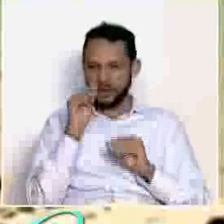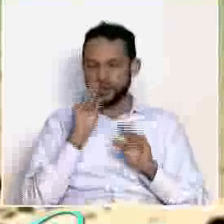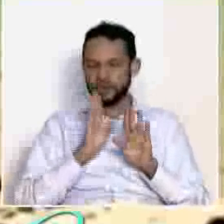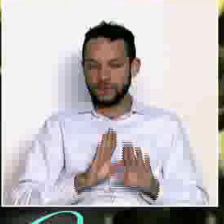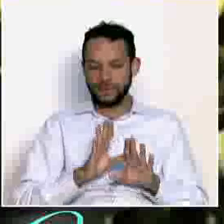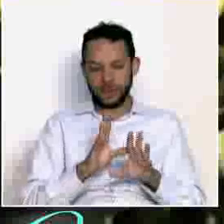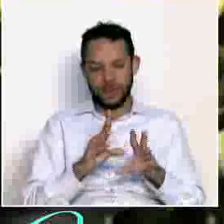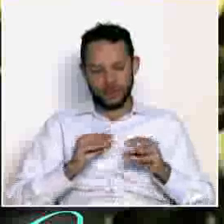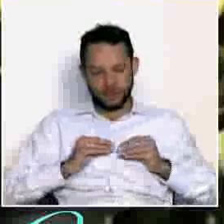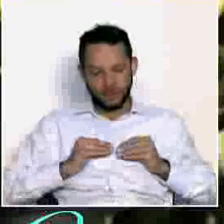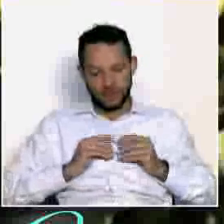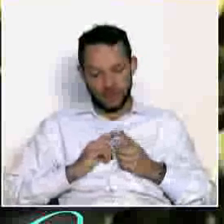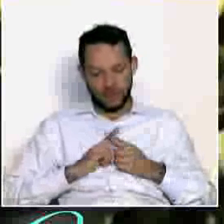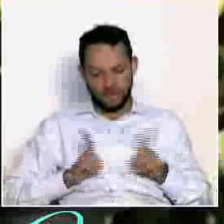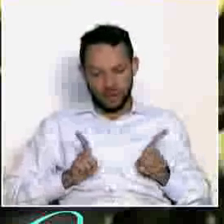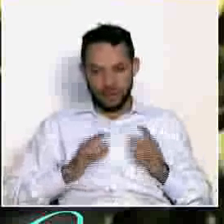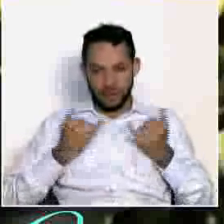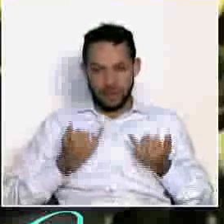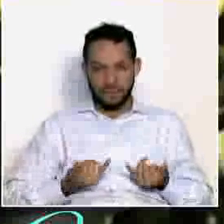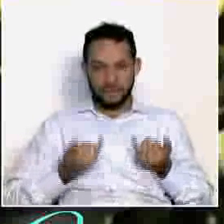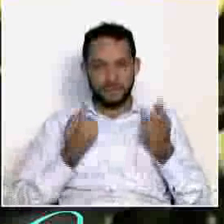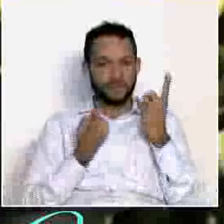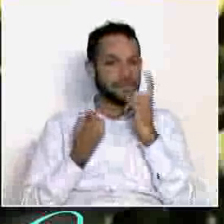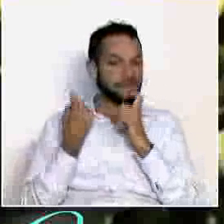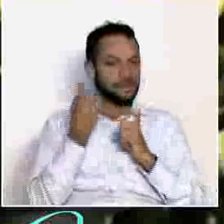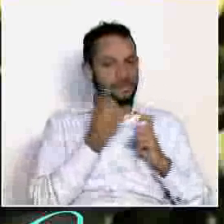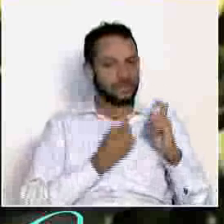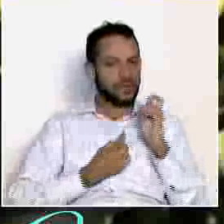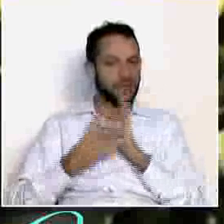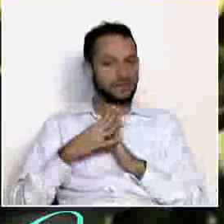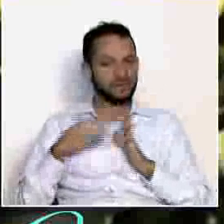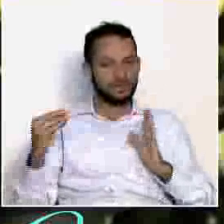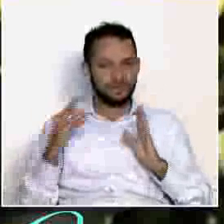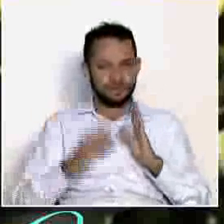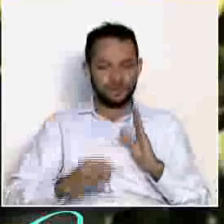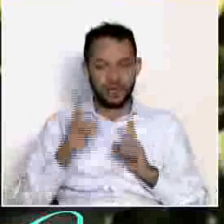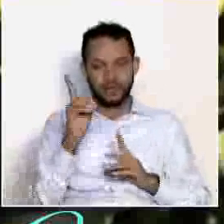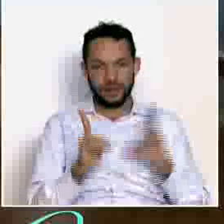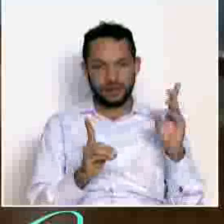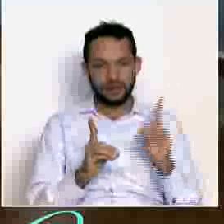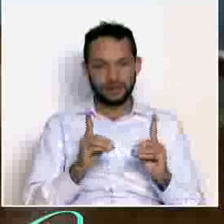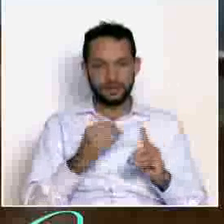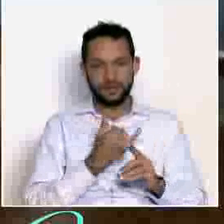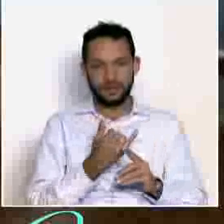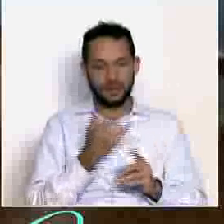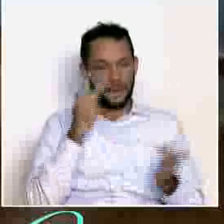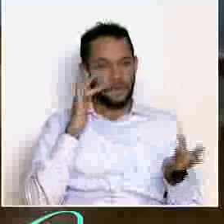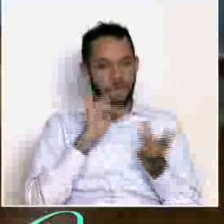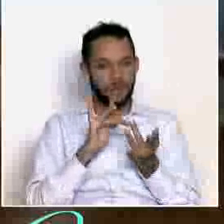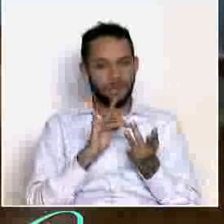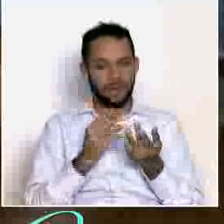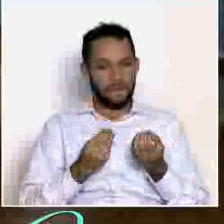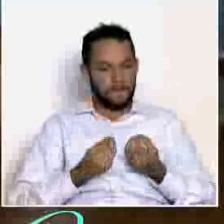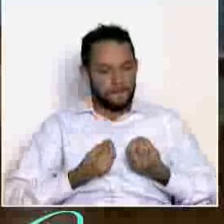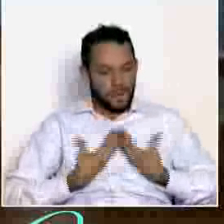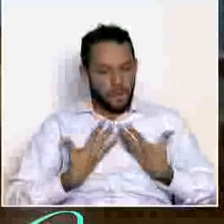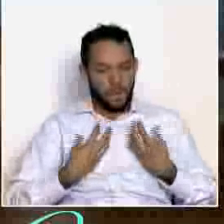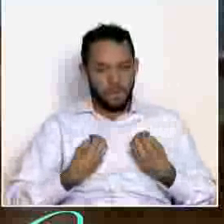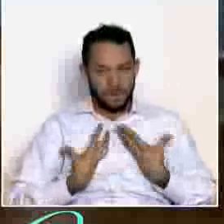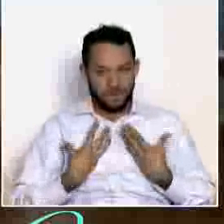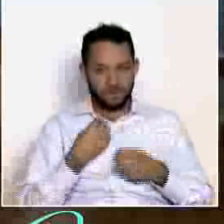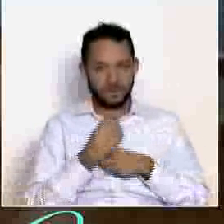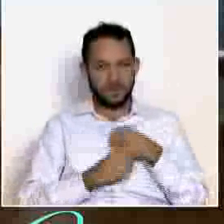aceptar tus propias diferencias. Aprenderás a escoger prioridades y hacer decisiones. Aprenderás a vivir con tus